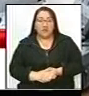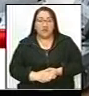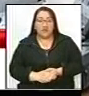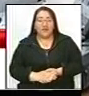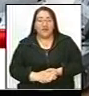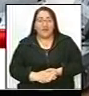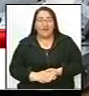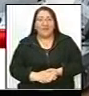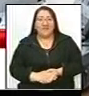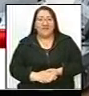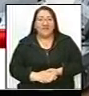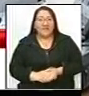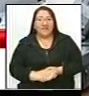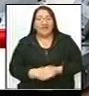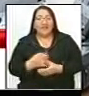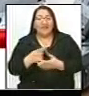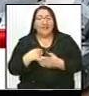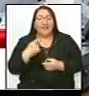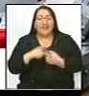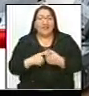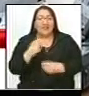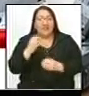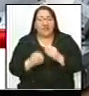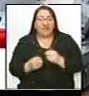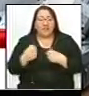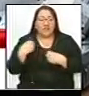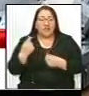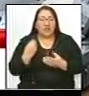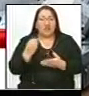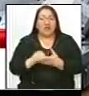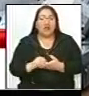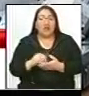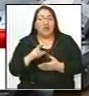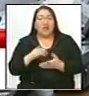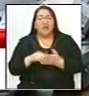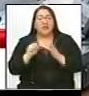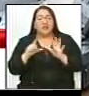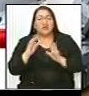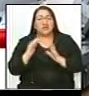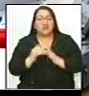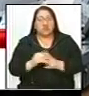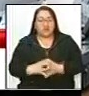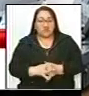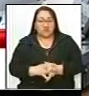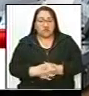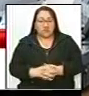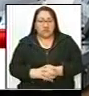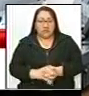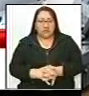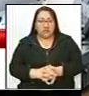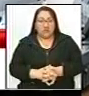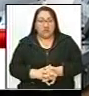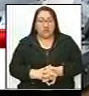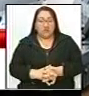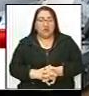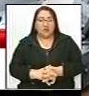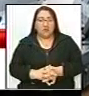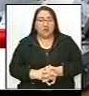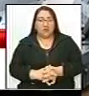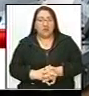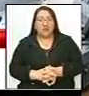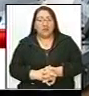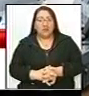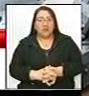en yenes. Y a la fecha solo ha desembolsado 3.7 millones de dólares equivalentes en yenes. Con lo cual, digamos,